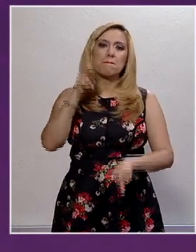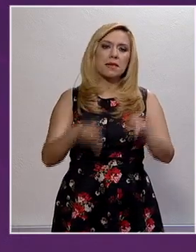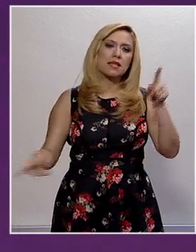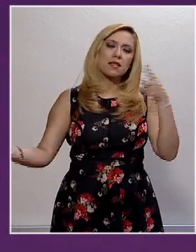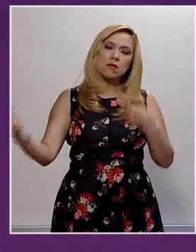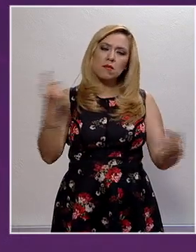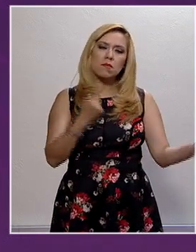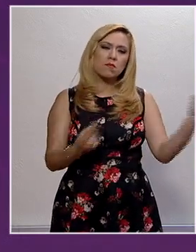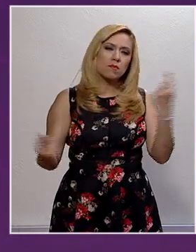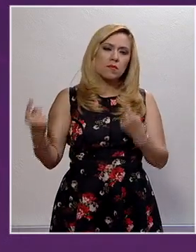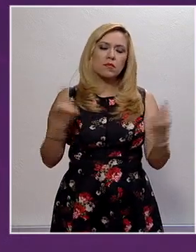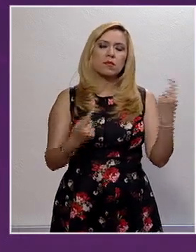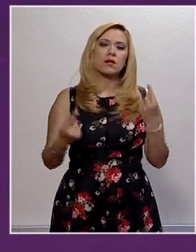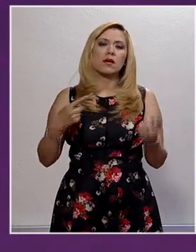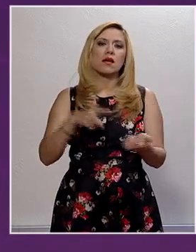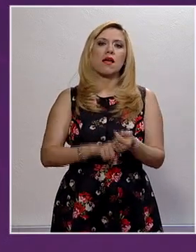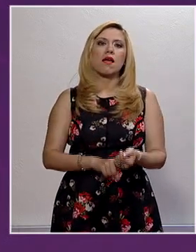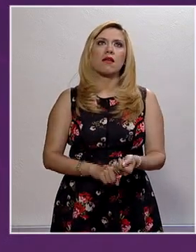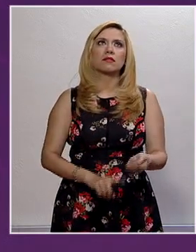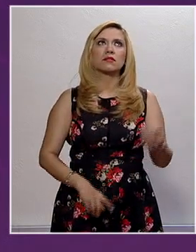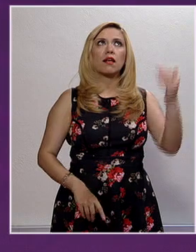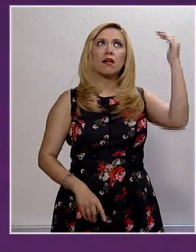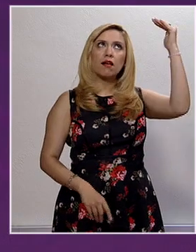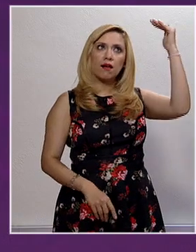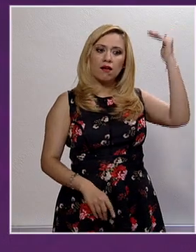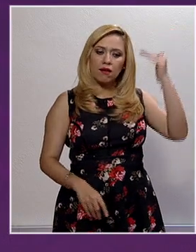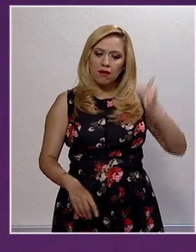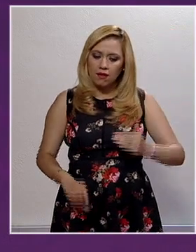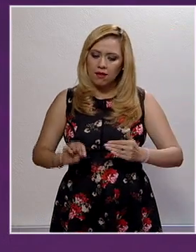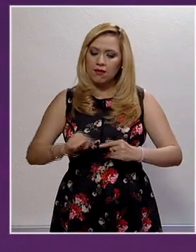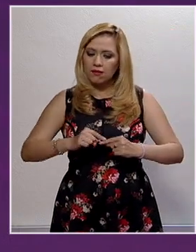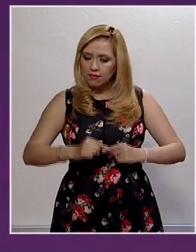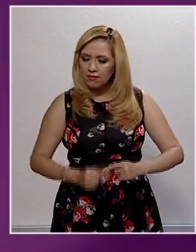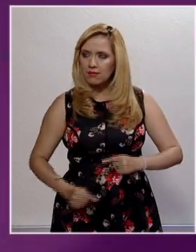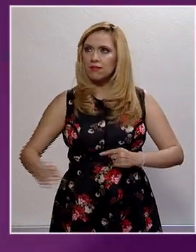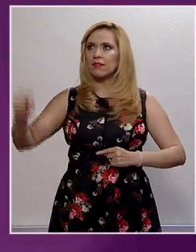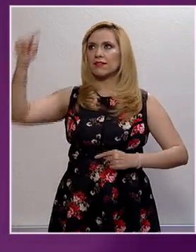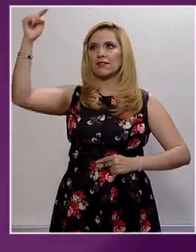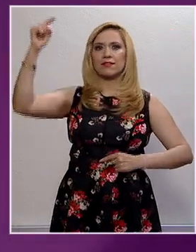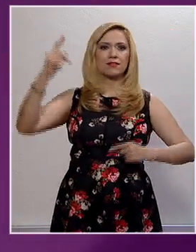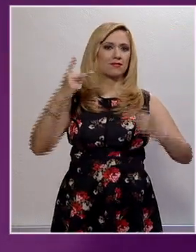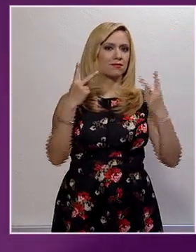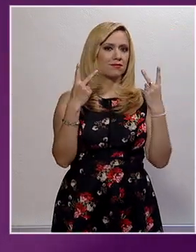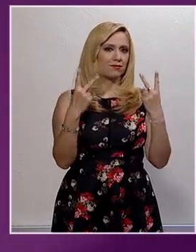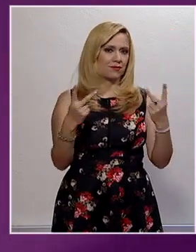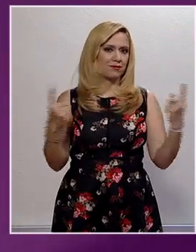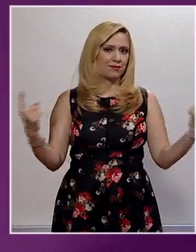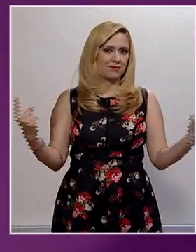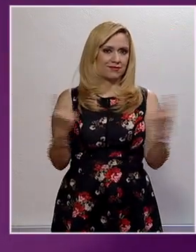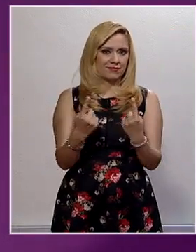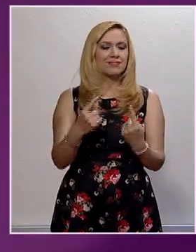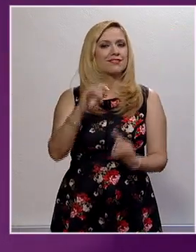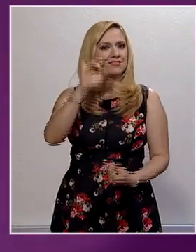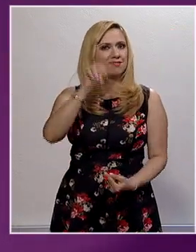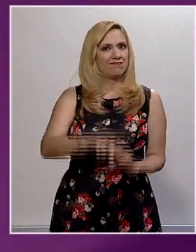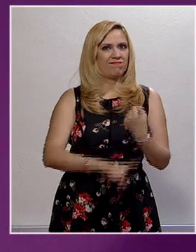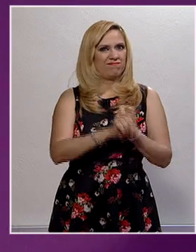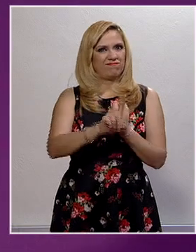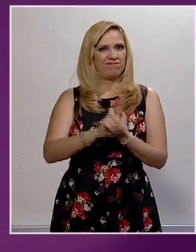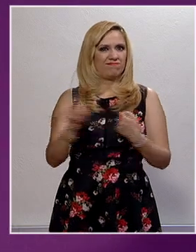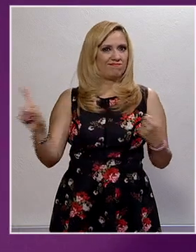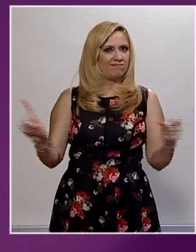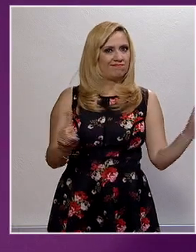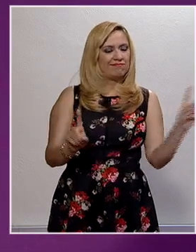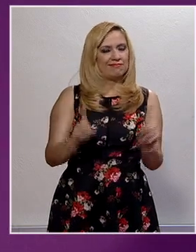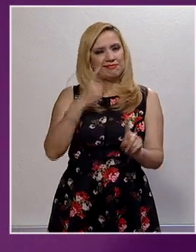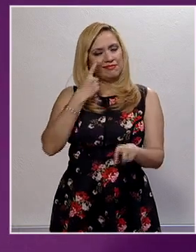quizás desde arriba para abajo, pero también desde abajo para arriba, Claro. por decirlo así. Sí, para conocer tanto los retos a los que se enfrentan en